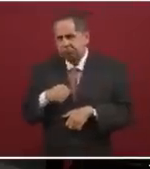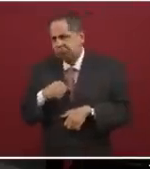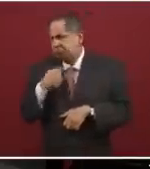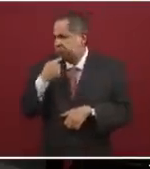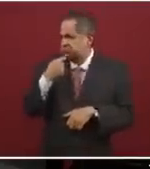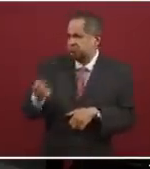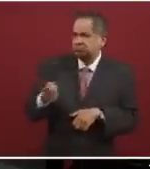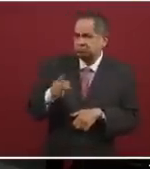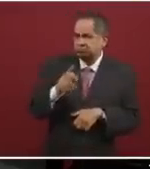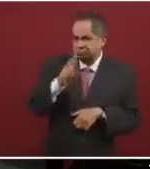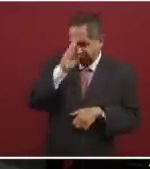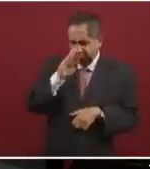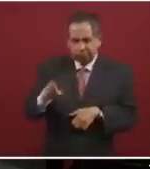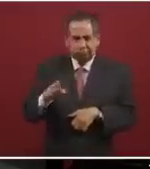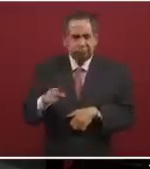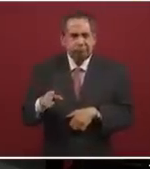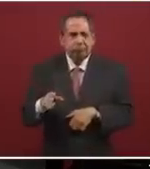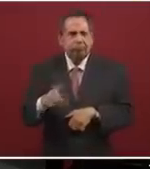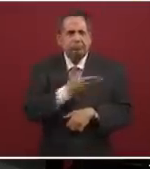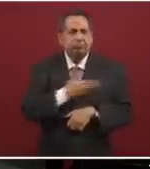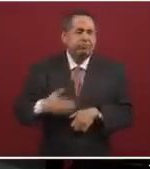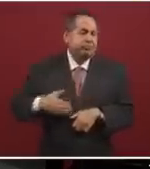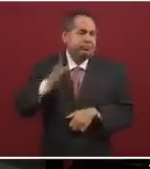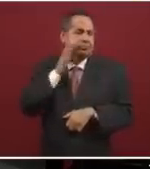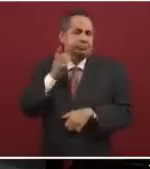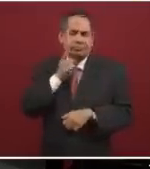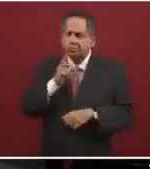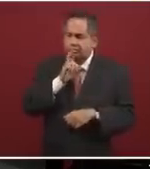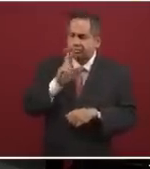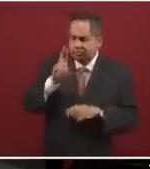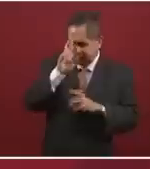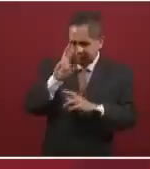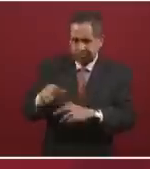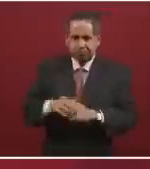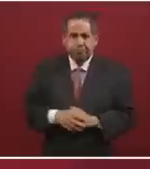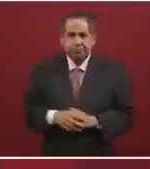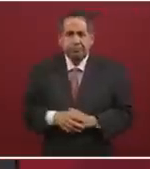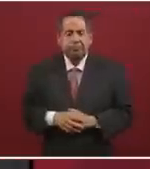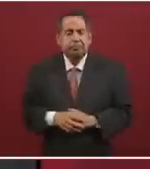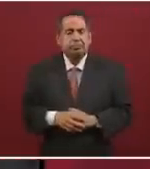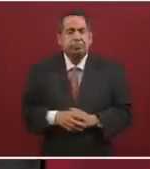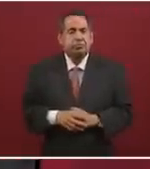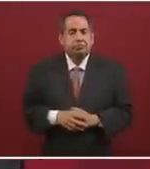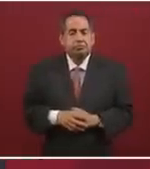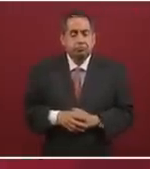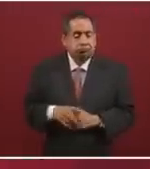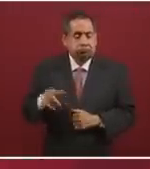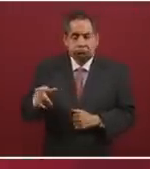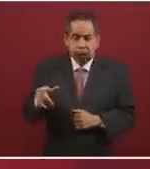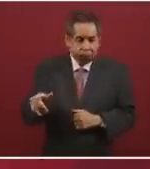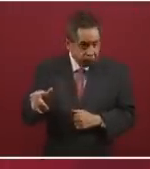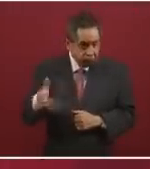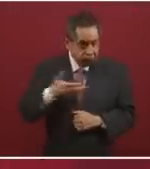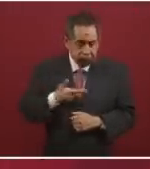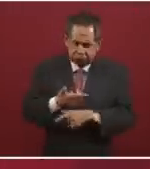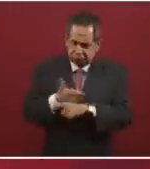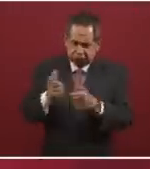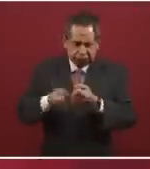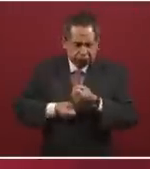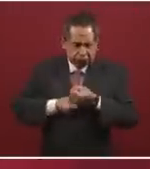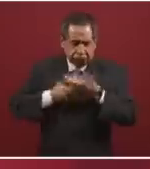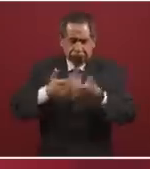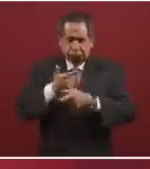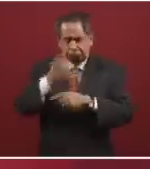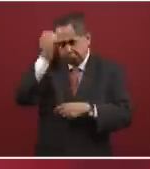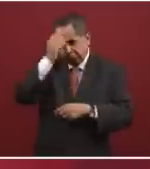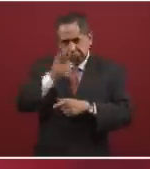dice al presidente de la Cámara de Diputados? Pues que tiene toda su libertad,